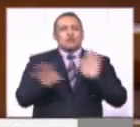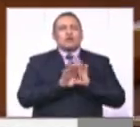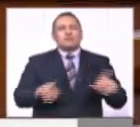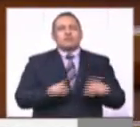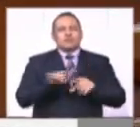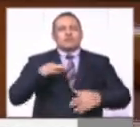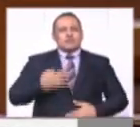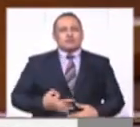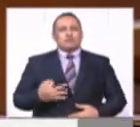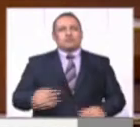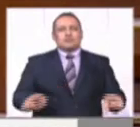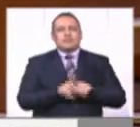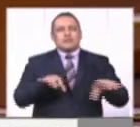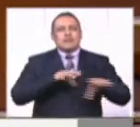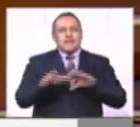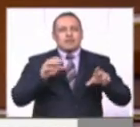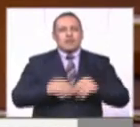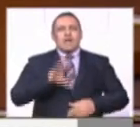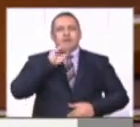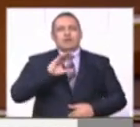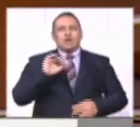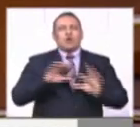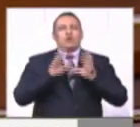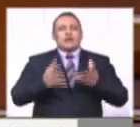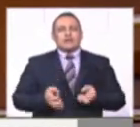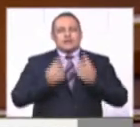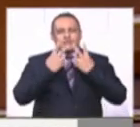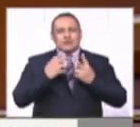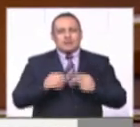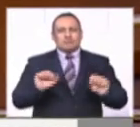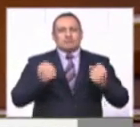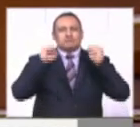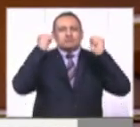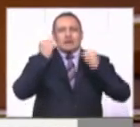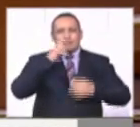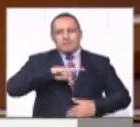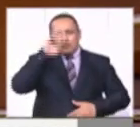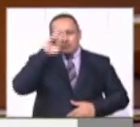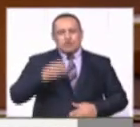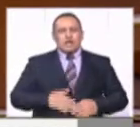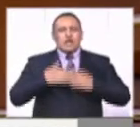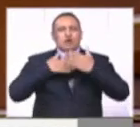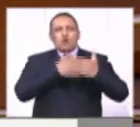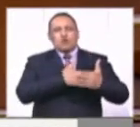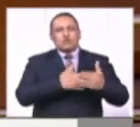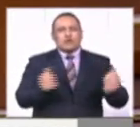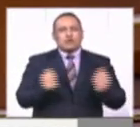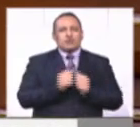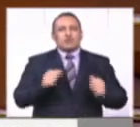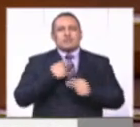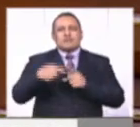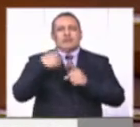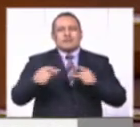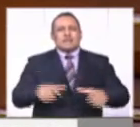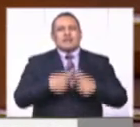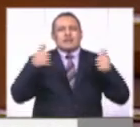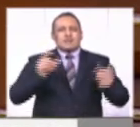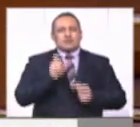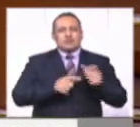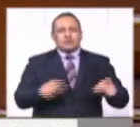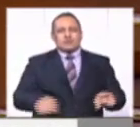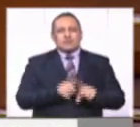hecho este señor ha sido levantar o tratar de de levantar al país en contra del resto de la gran